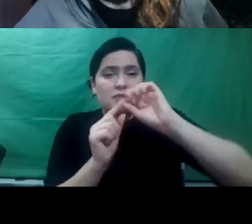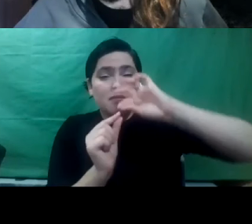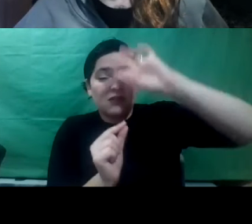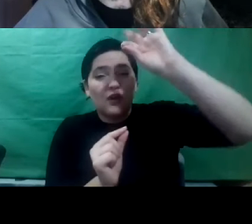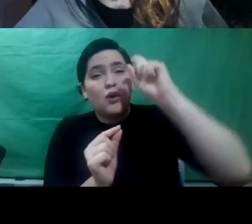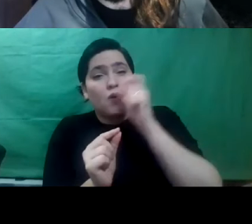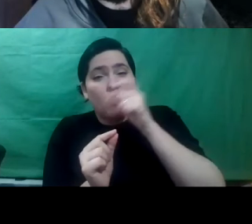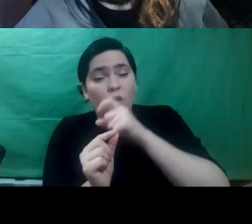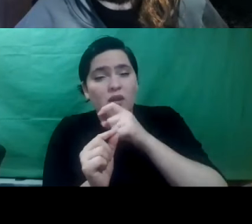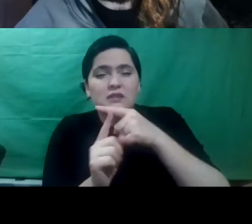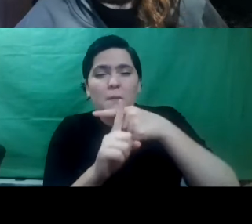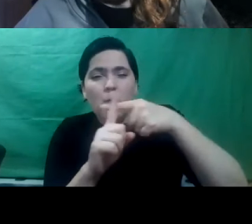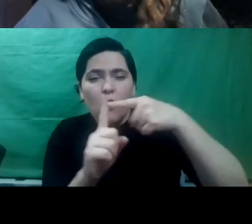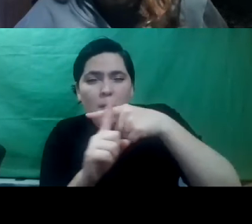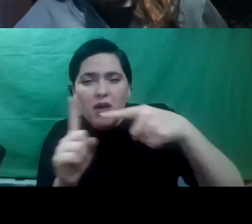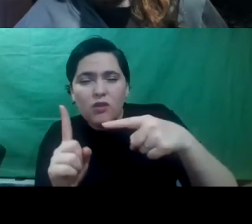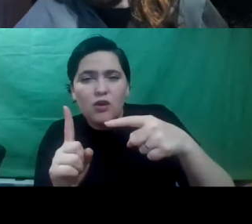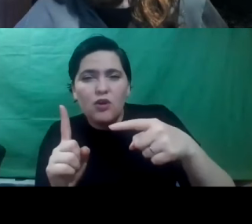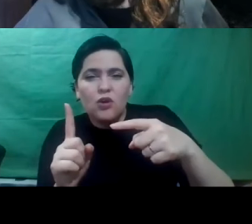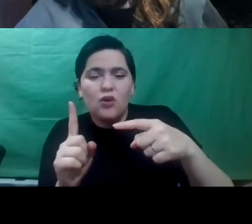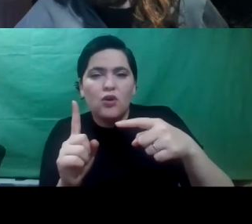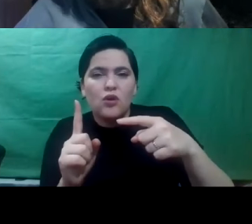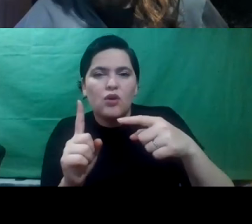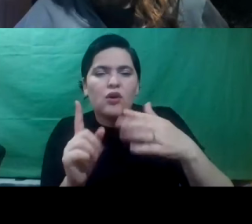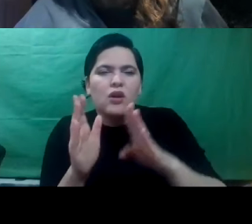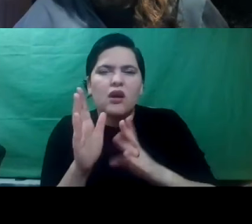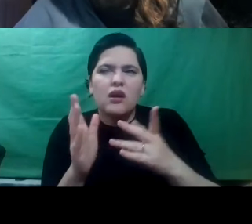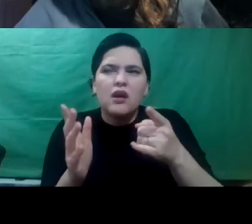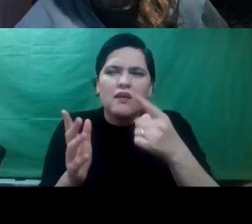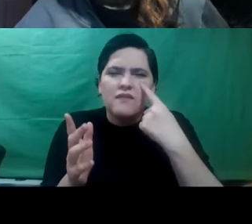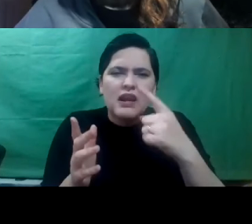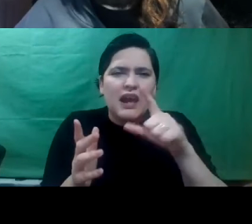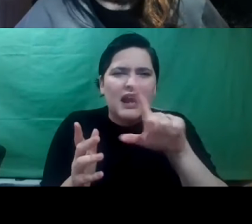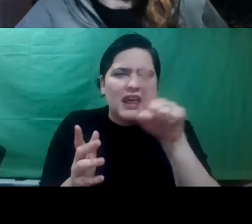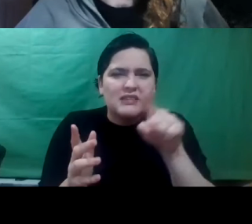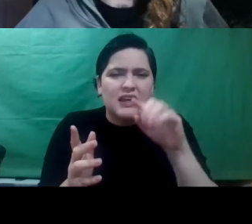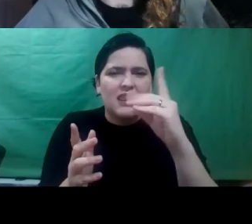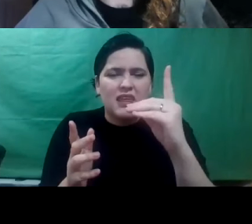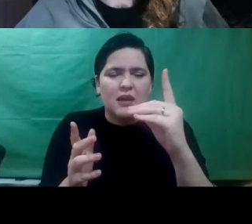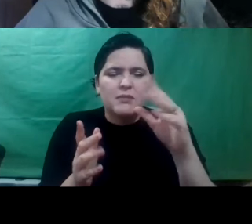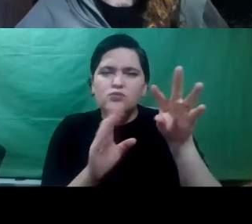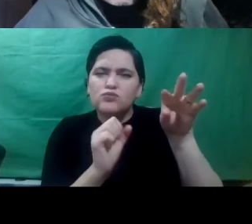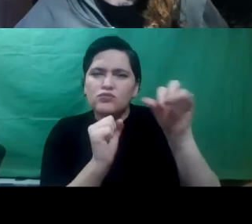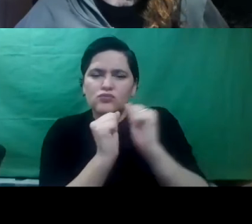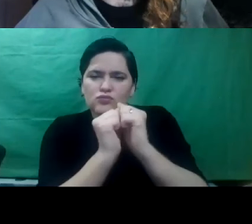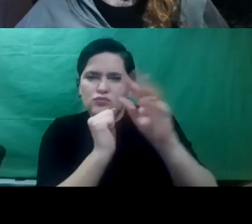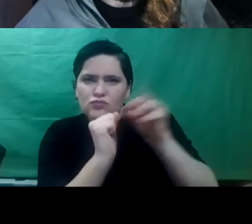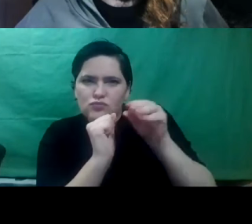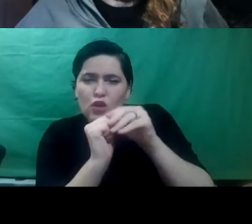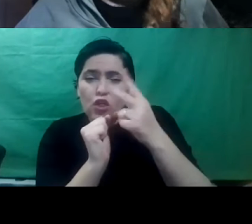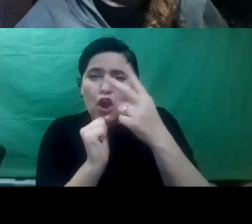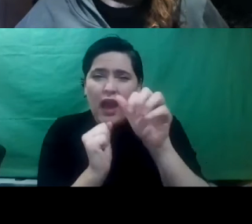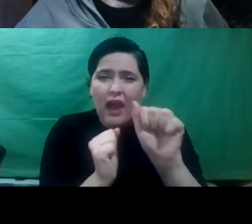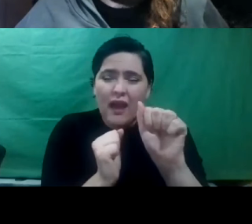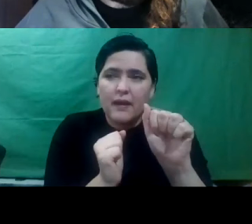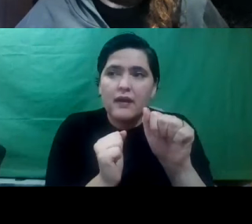entropía promedio de todas las regiones cerebrales en el modelo tipo LSD, que sería con agonismo al receptor 2A, y en azul la